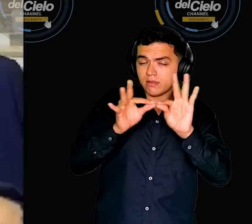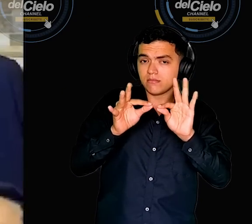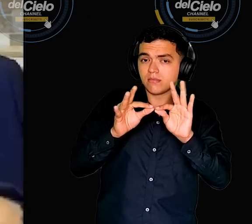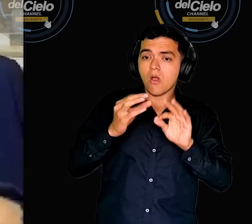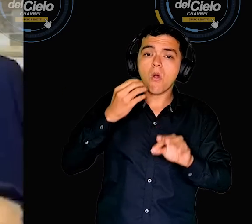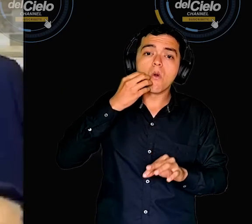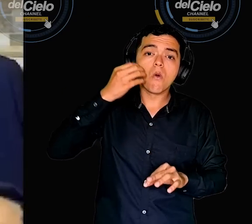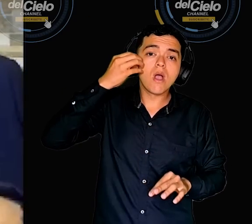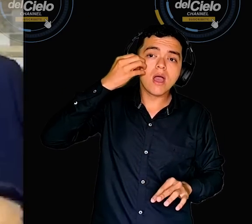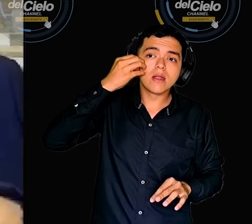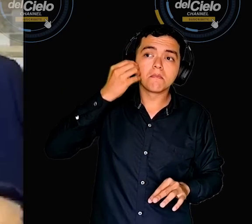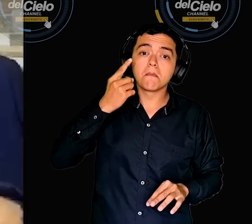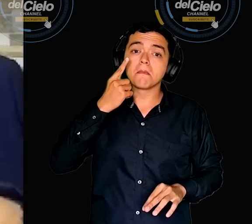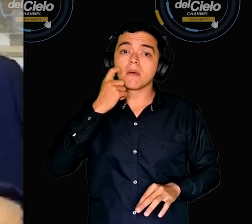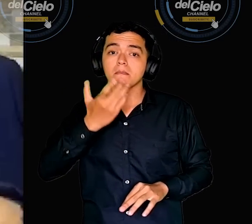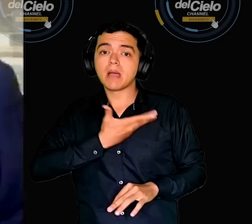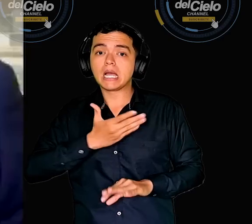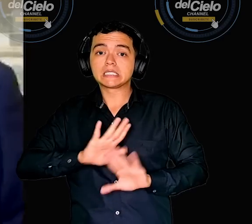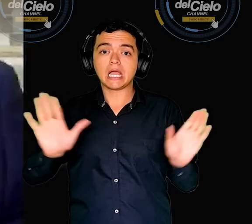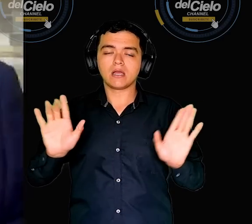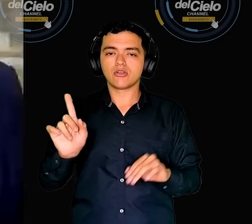puedo darle